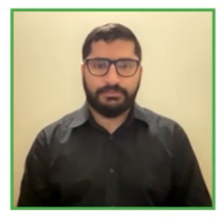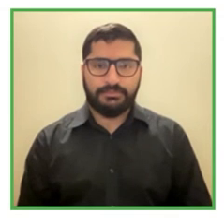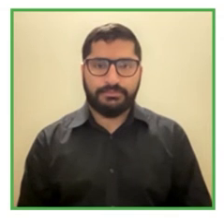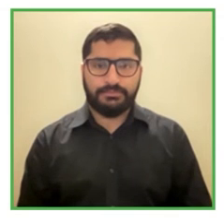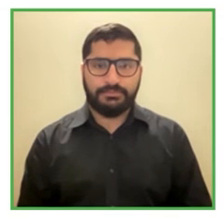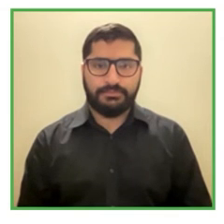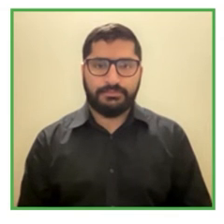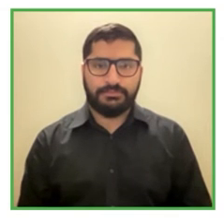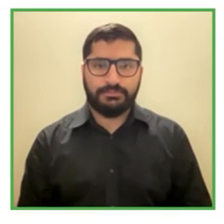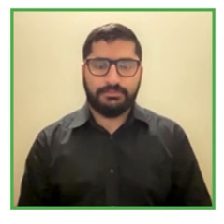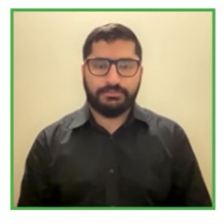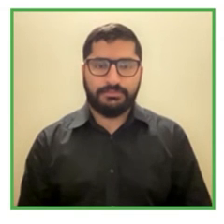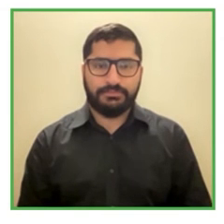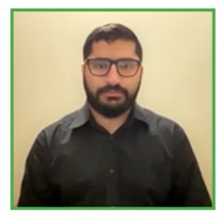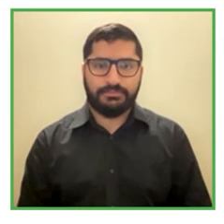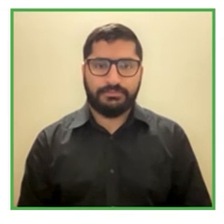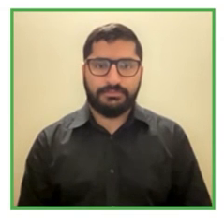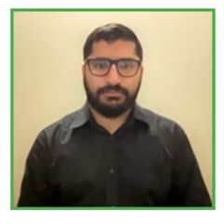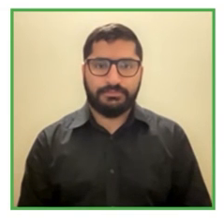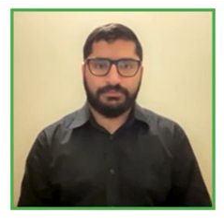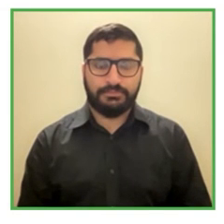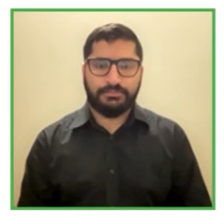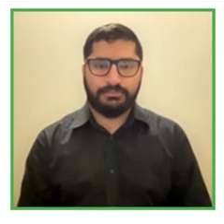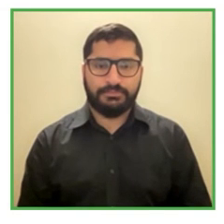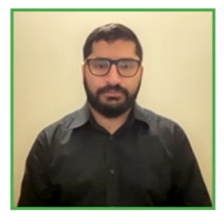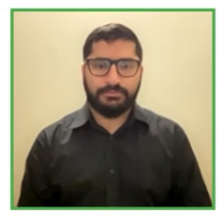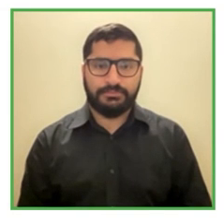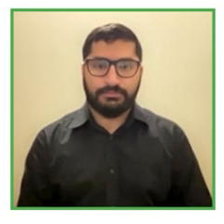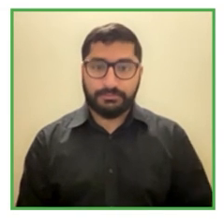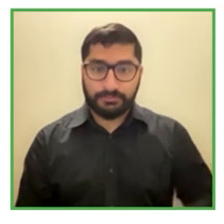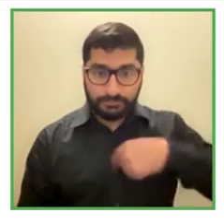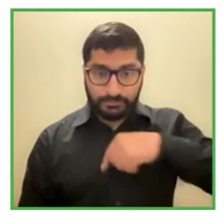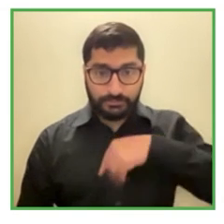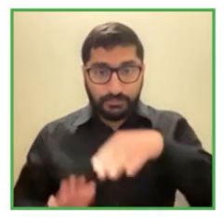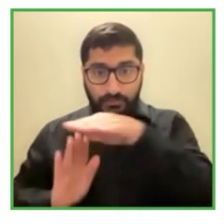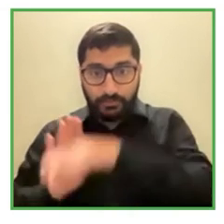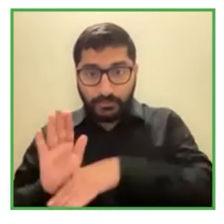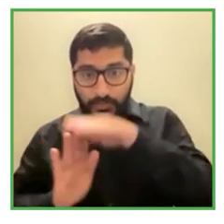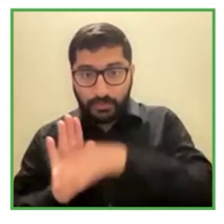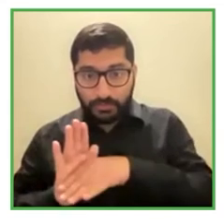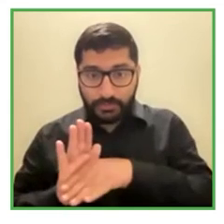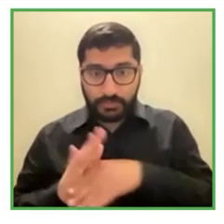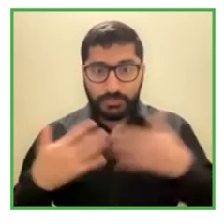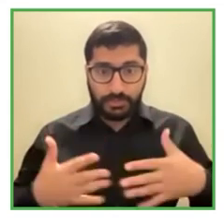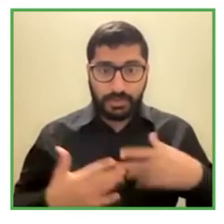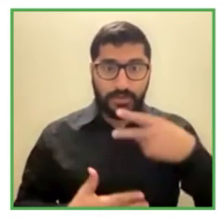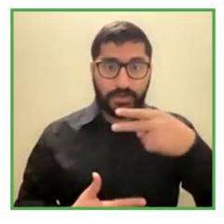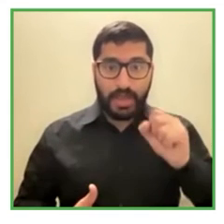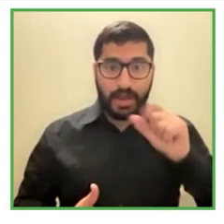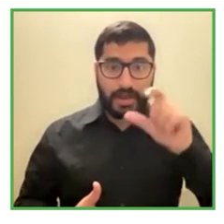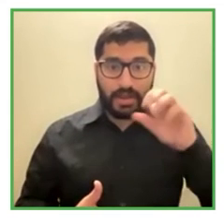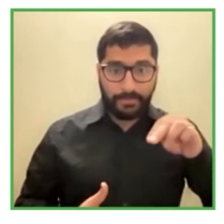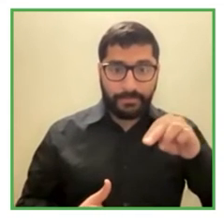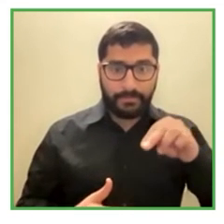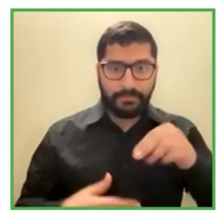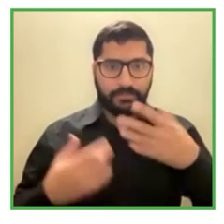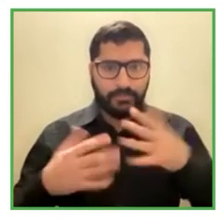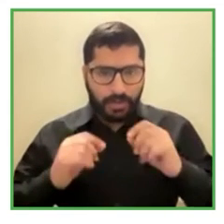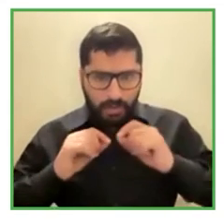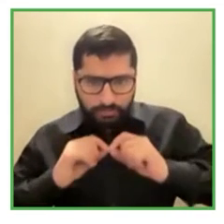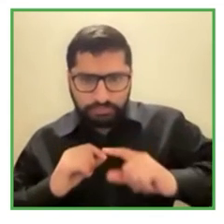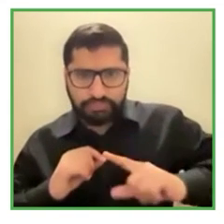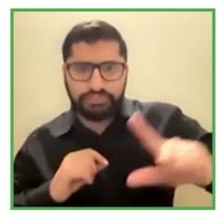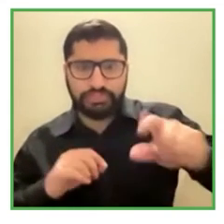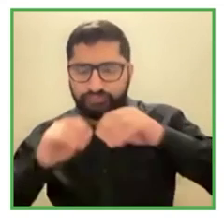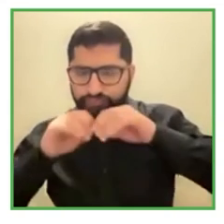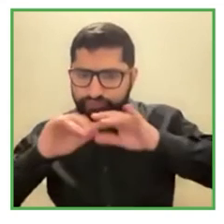So our plans for Helm. Nuestros planes en Helm de crecer para poder esparcirnos a otros